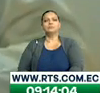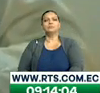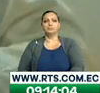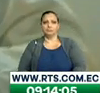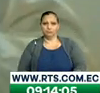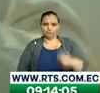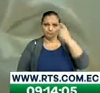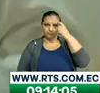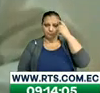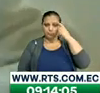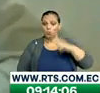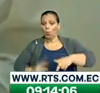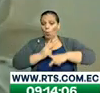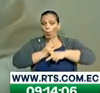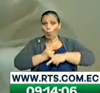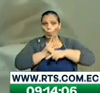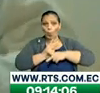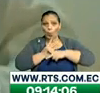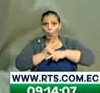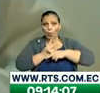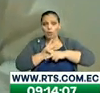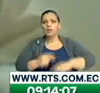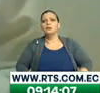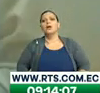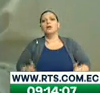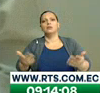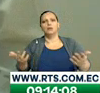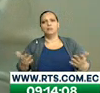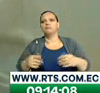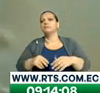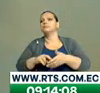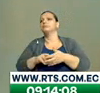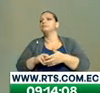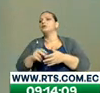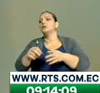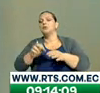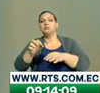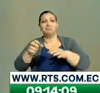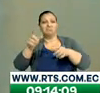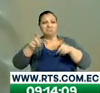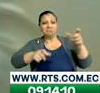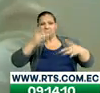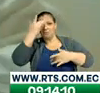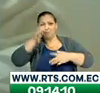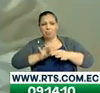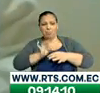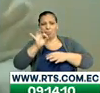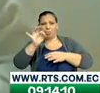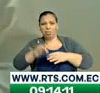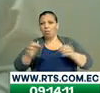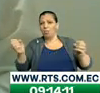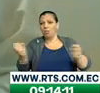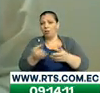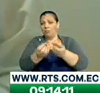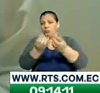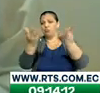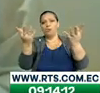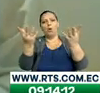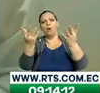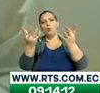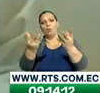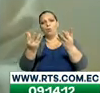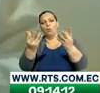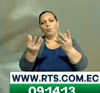desacelerado. El número de fallecidos, gracias a Dios, se encuentra dentro del parámetro del promedio normal de la ciudad. De manera